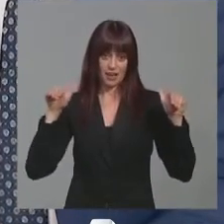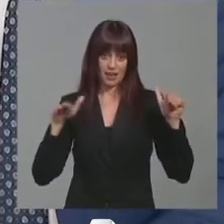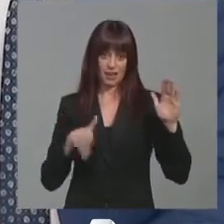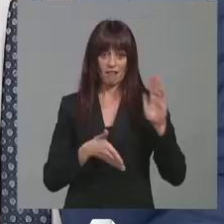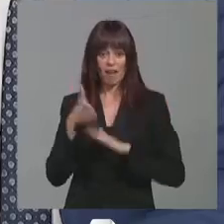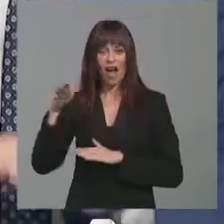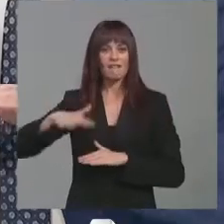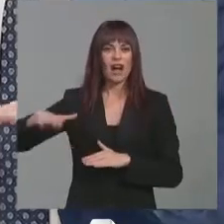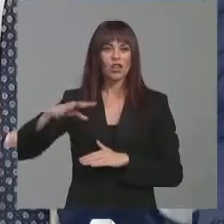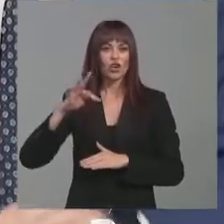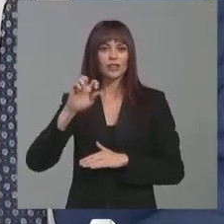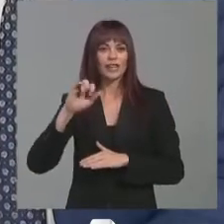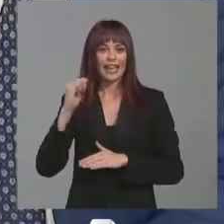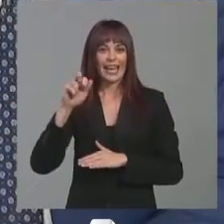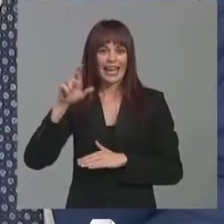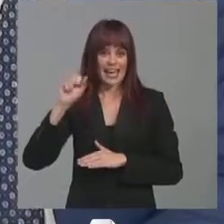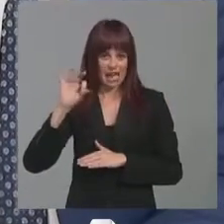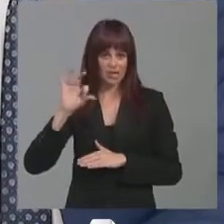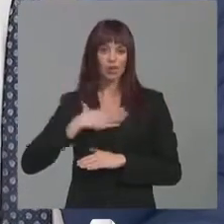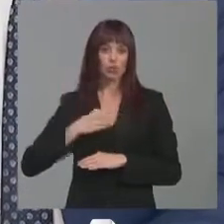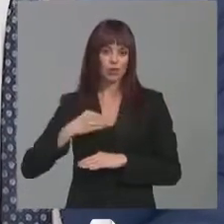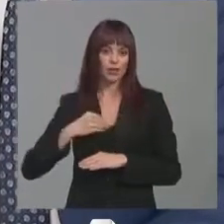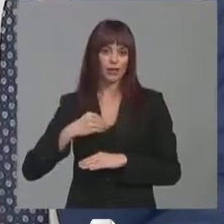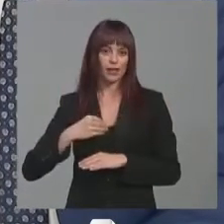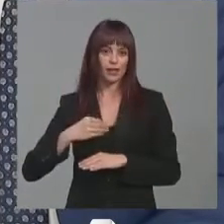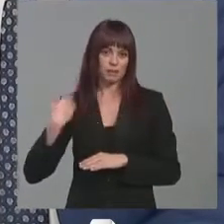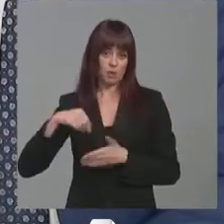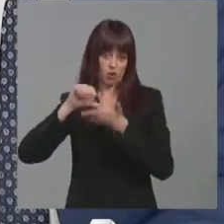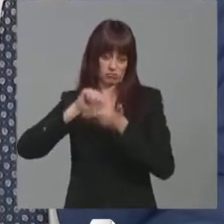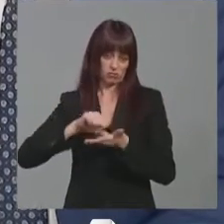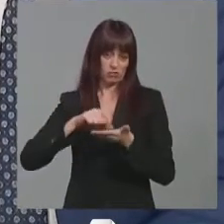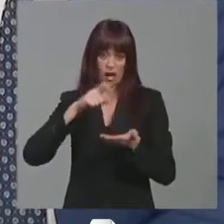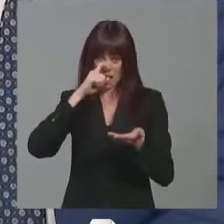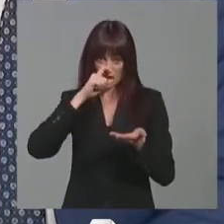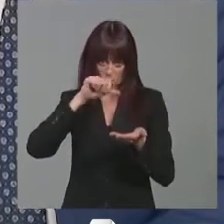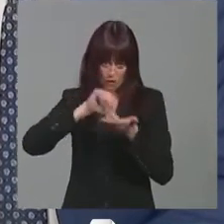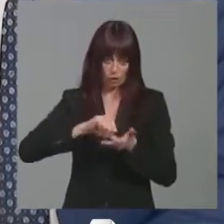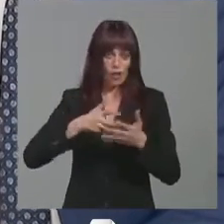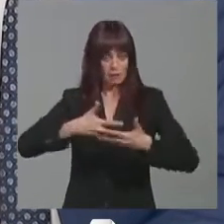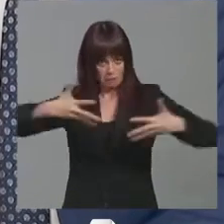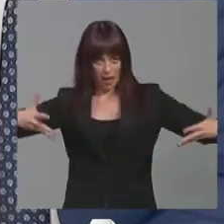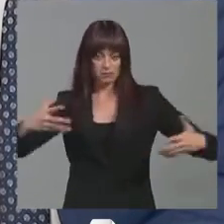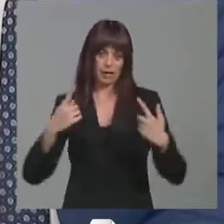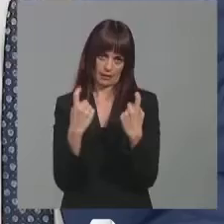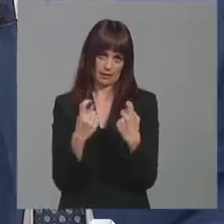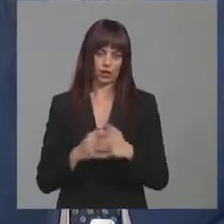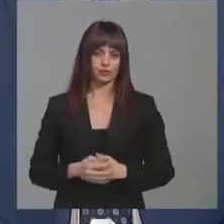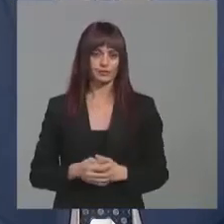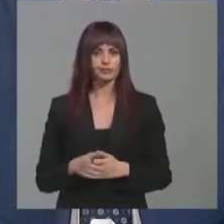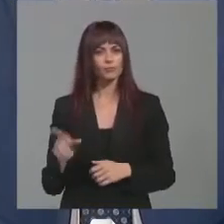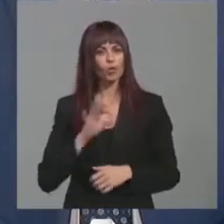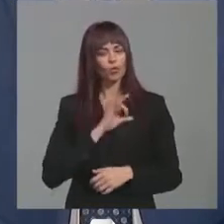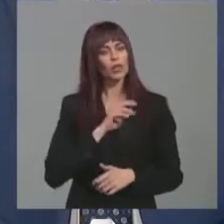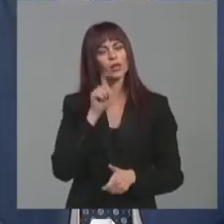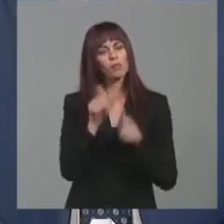barrio de las tejeras y el llano y podramos podamos ampliar nuestro casco urbano que que es absolutamente necesario además ustedes tienen una